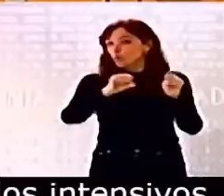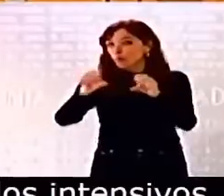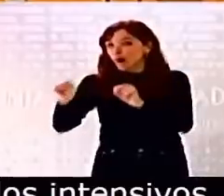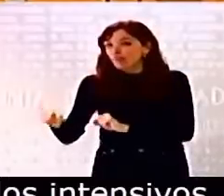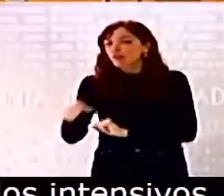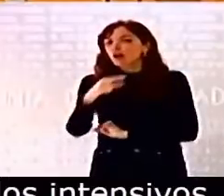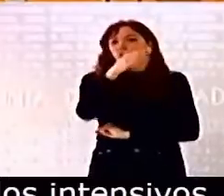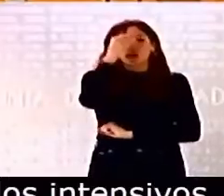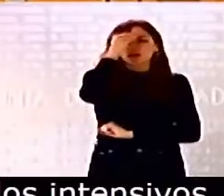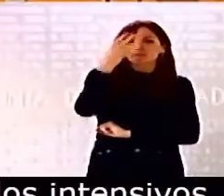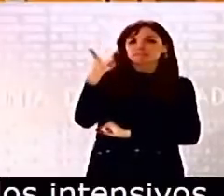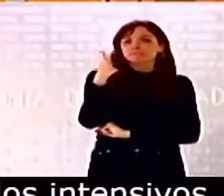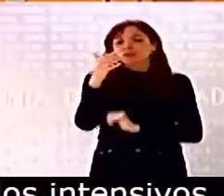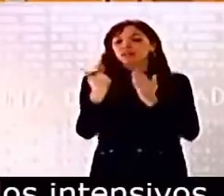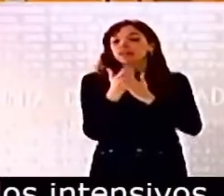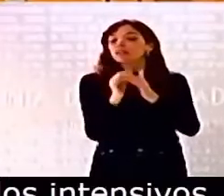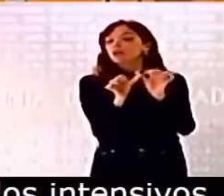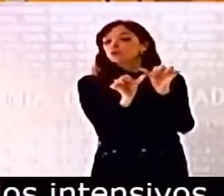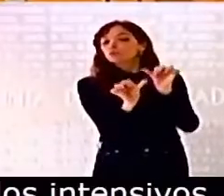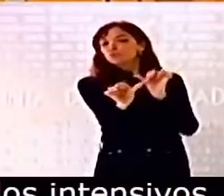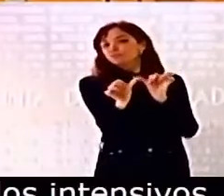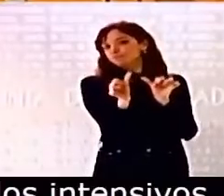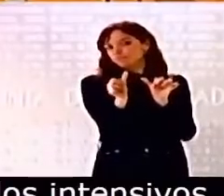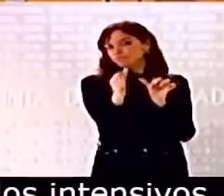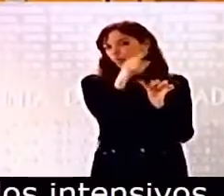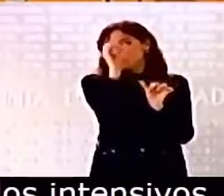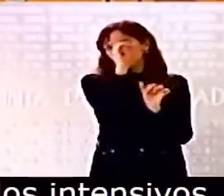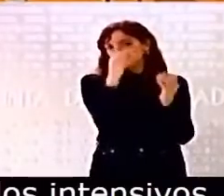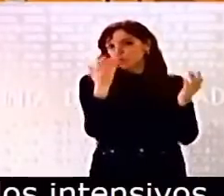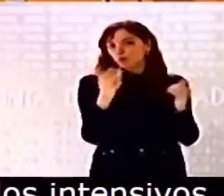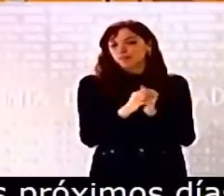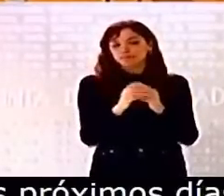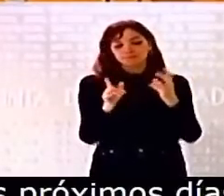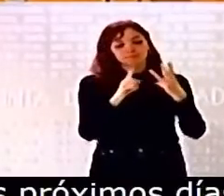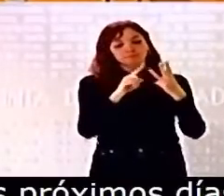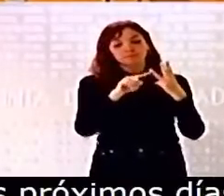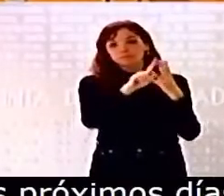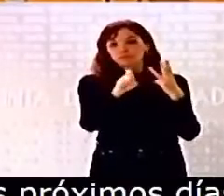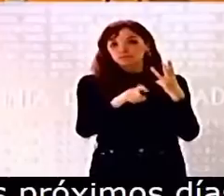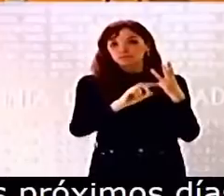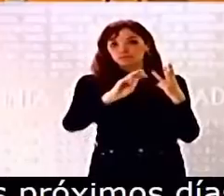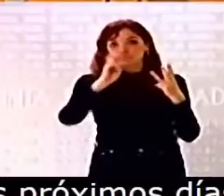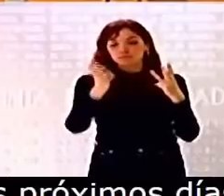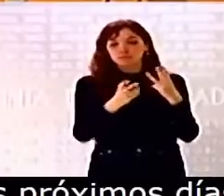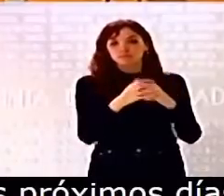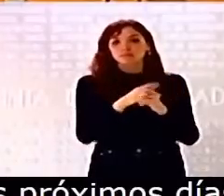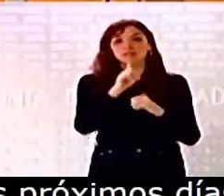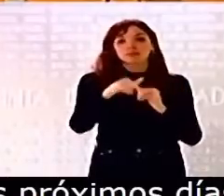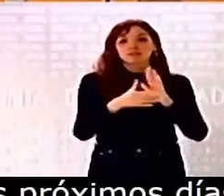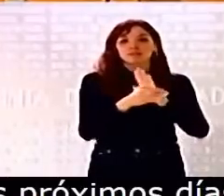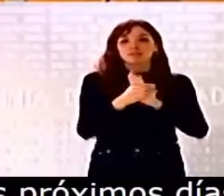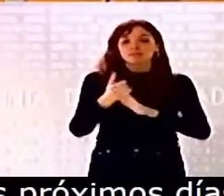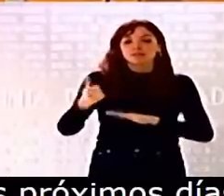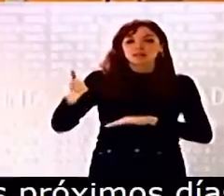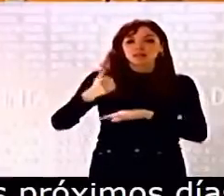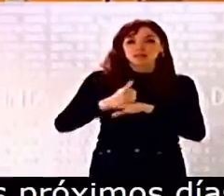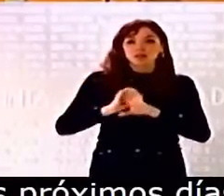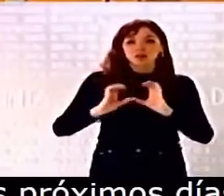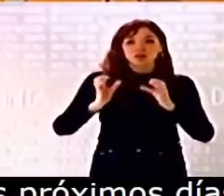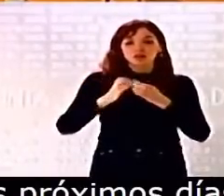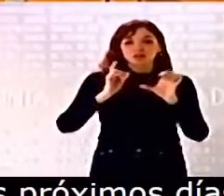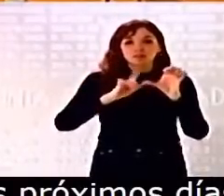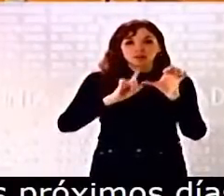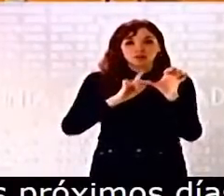dato para los próximos días? Y una pregunta más acerca de la FELMEX, la Federación de Entidades Locales Menores de Extremadura.